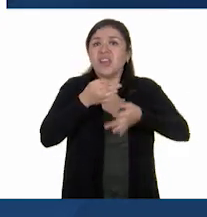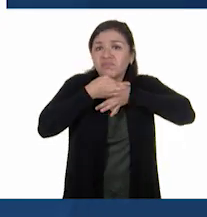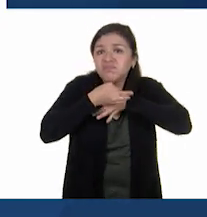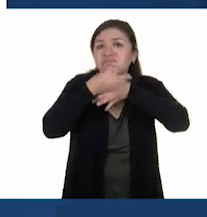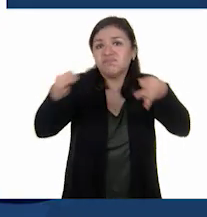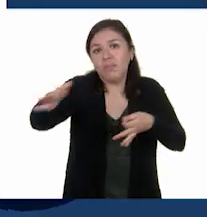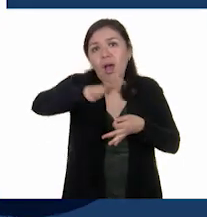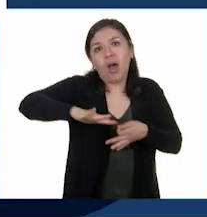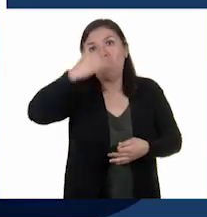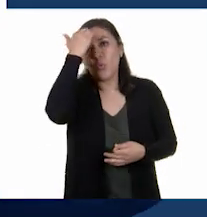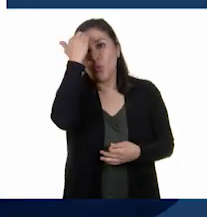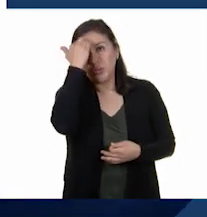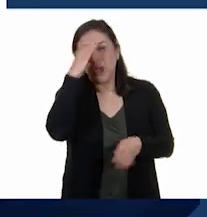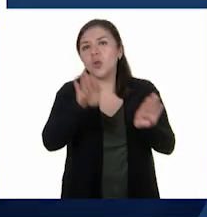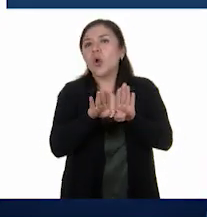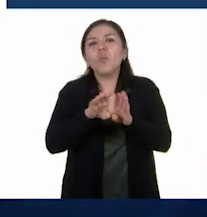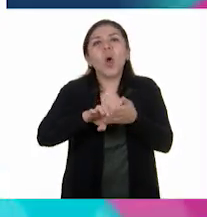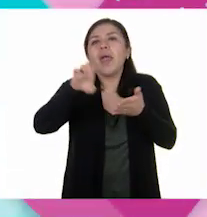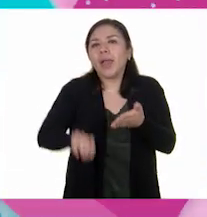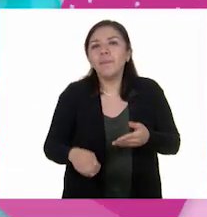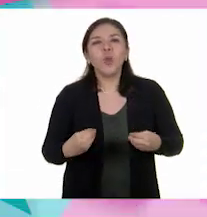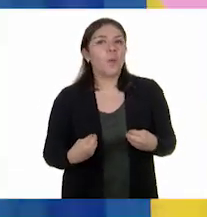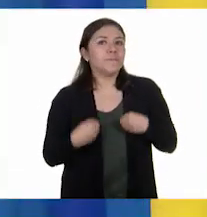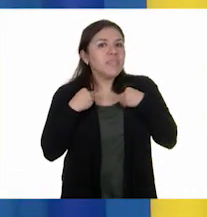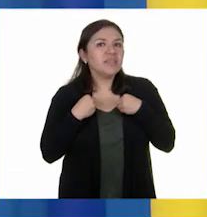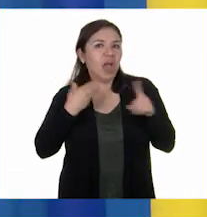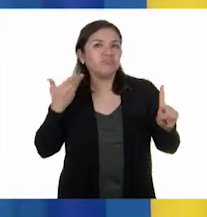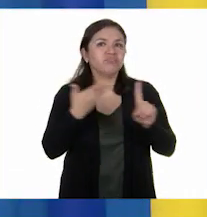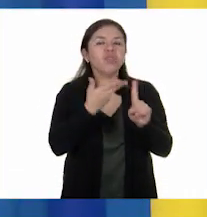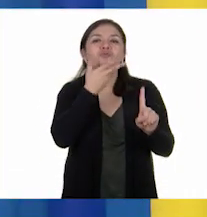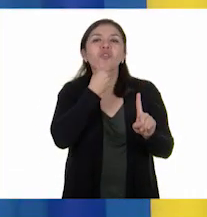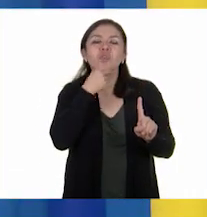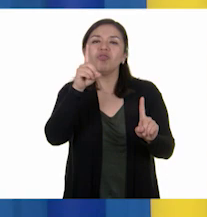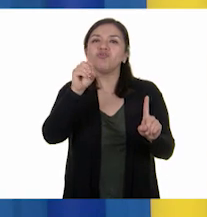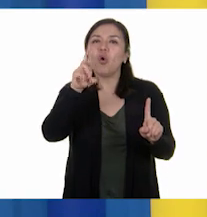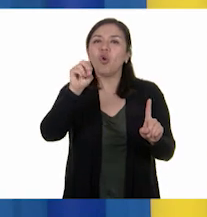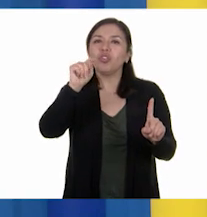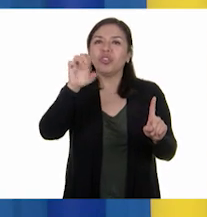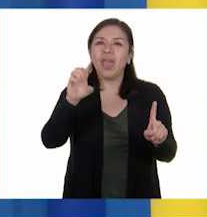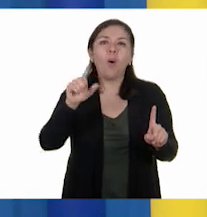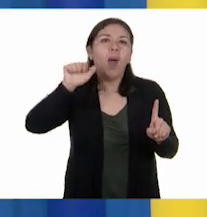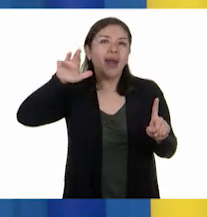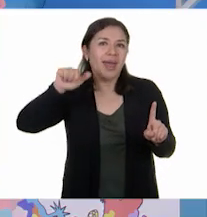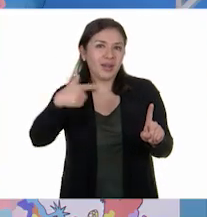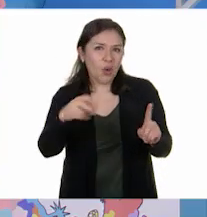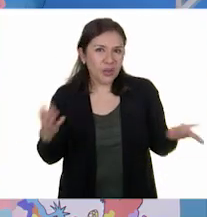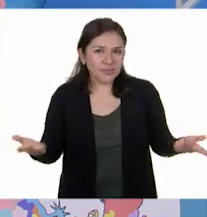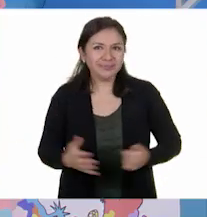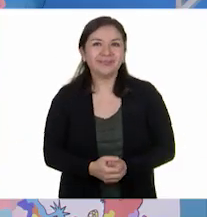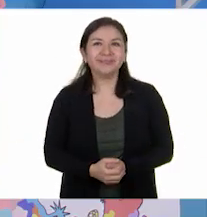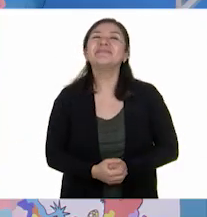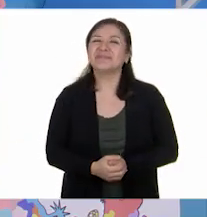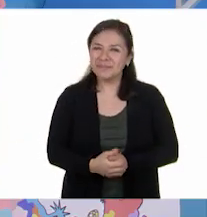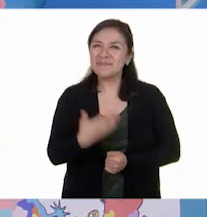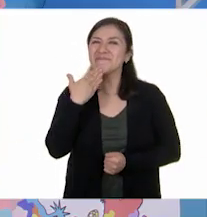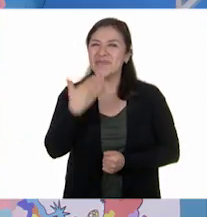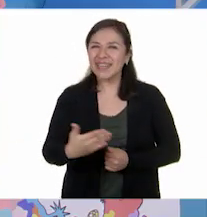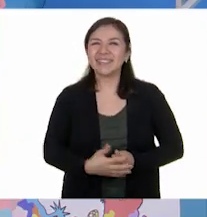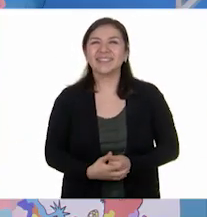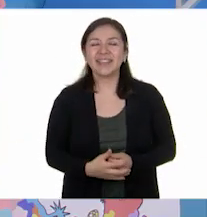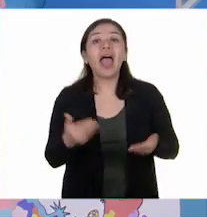difundir, como pues la vida y obra de don Doroteíto Arango. Muy bien, María. Y ahora